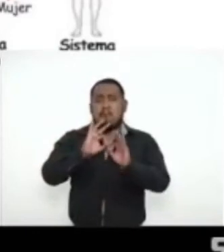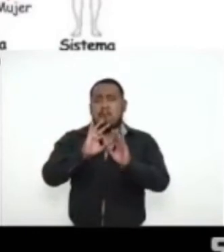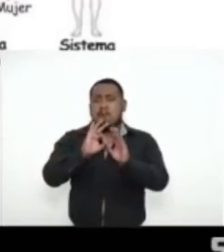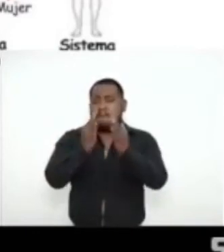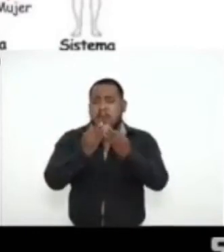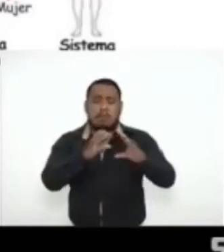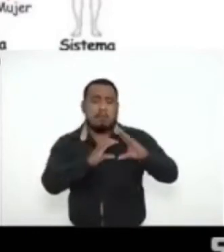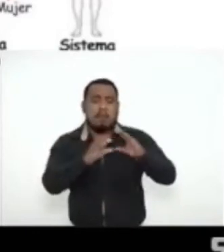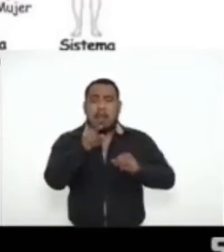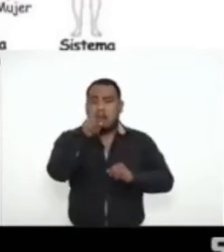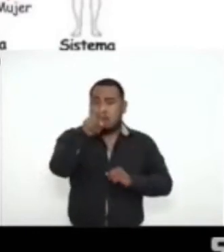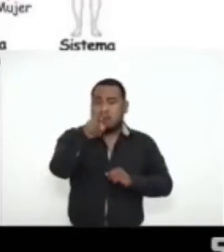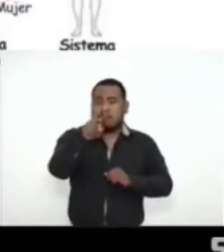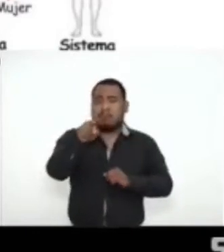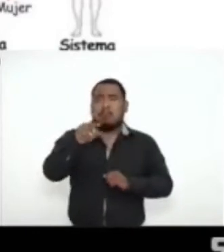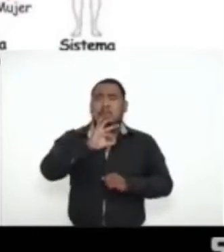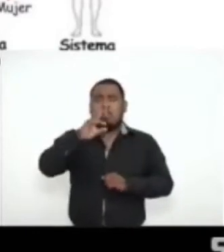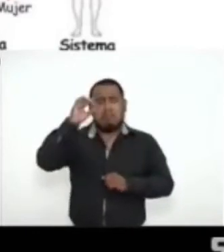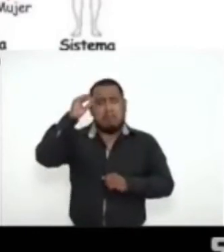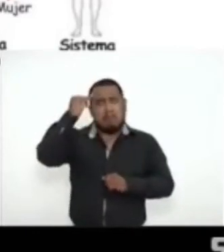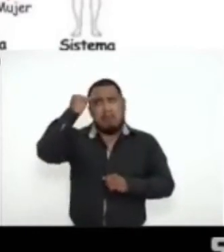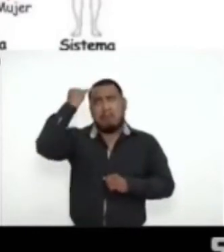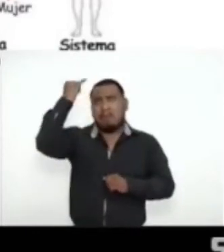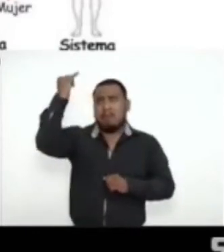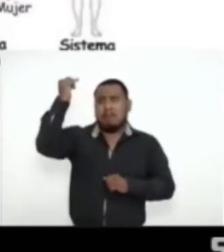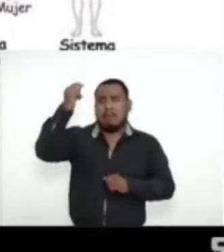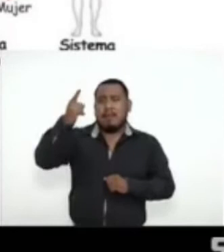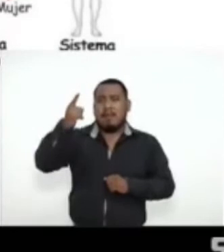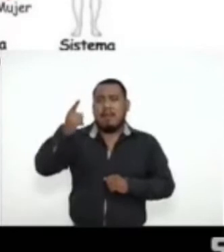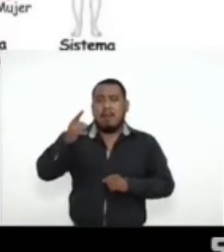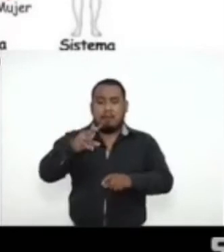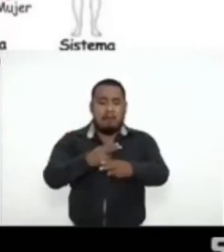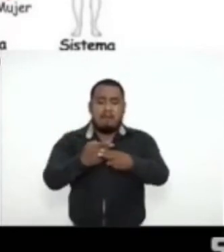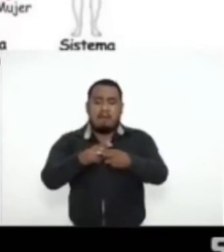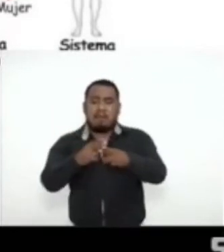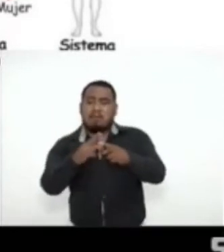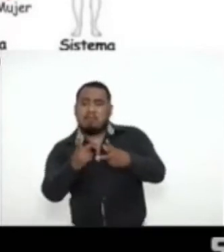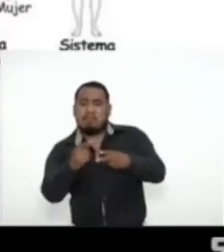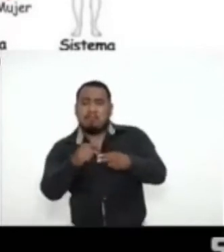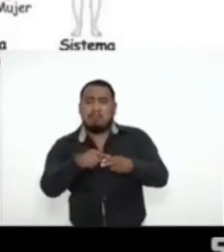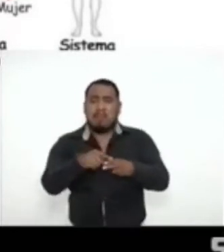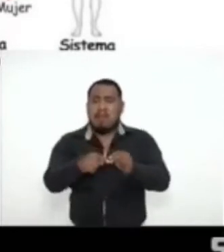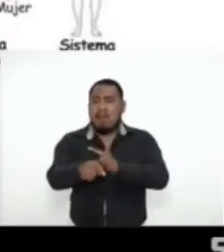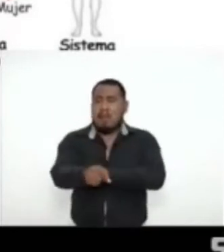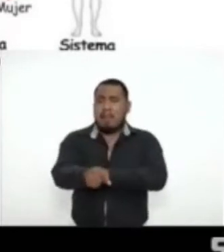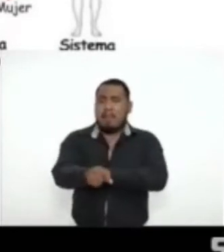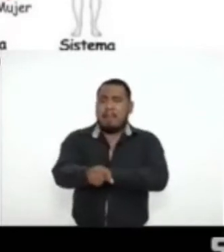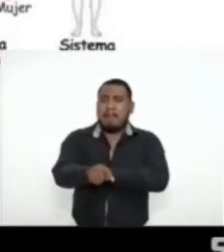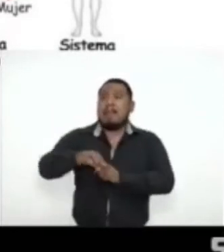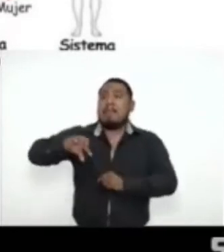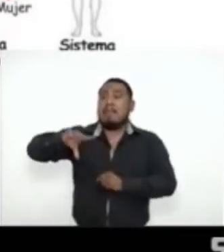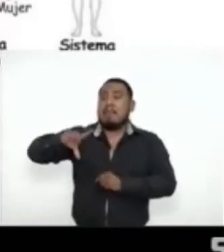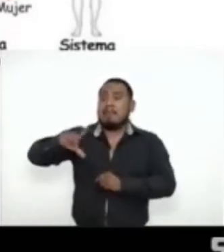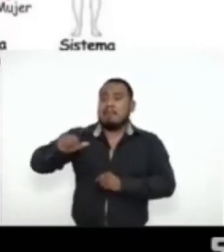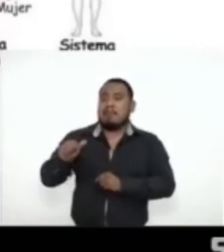¿Cuándo usted se podría imaginar que una fractura puede sucederse después de